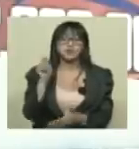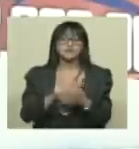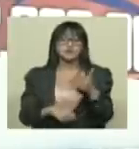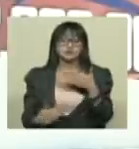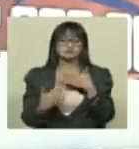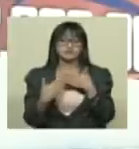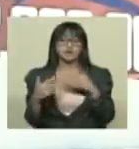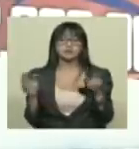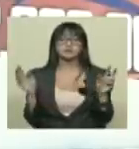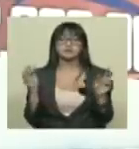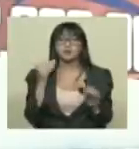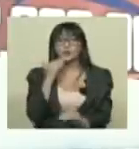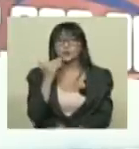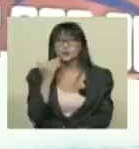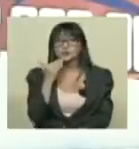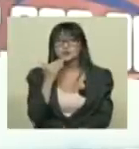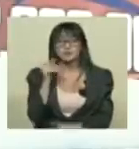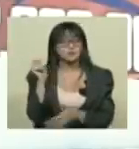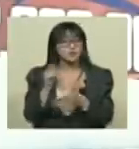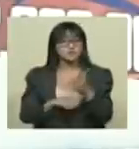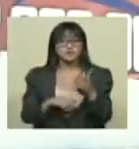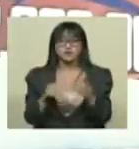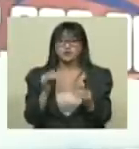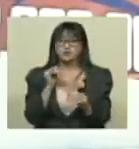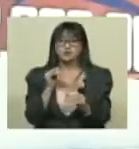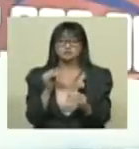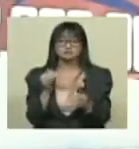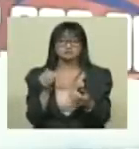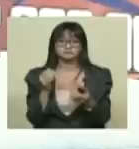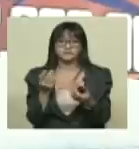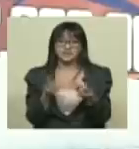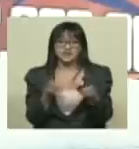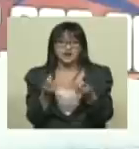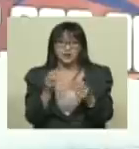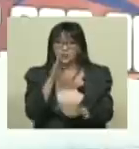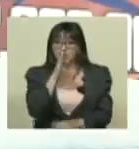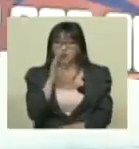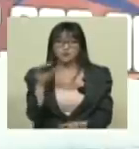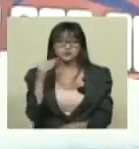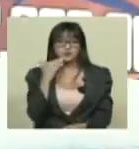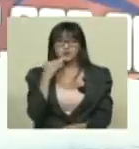entrar a Estados Unidos, tener cuenta en Estados Unidos.